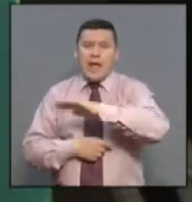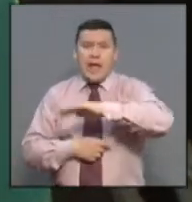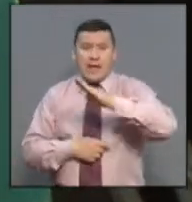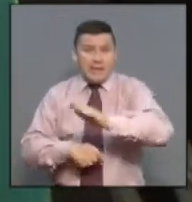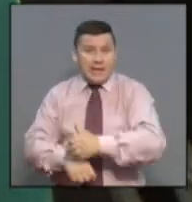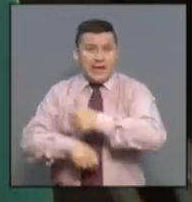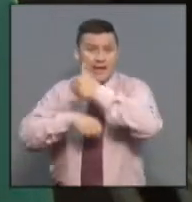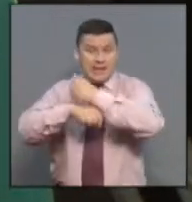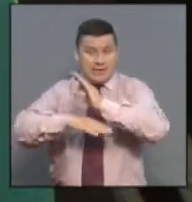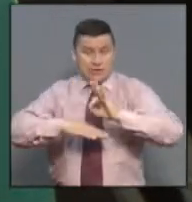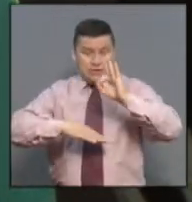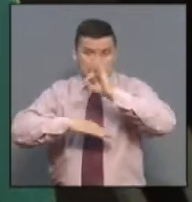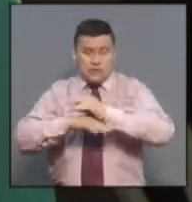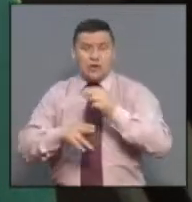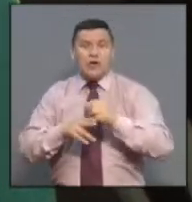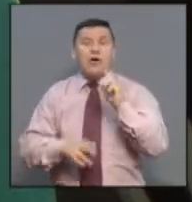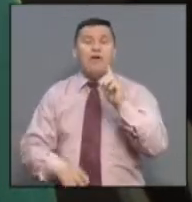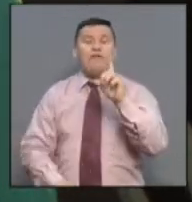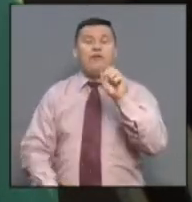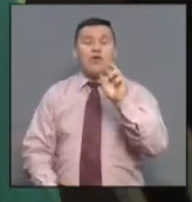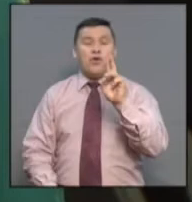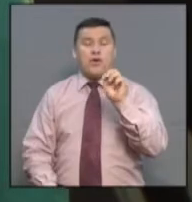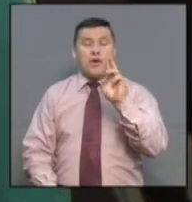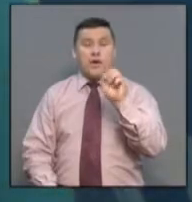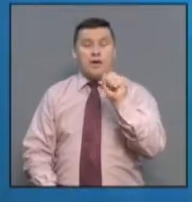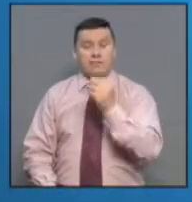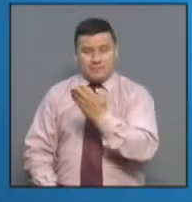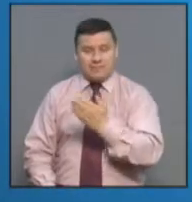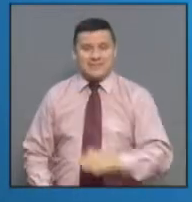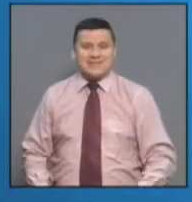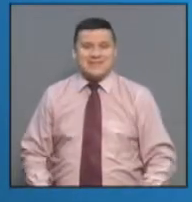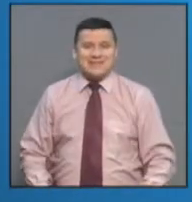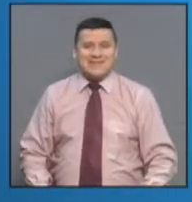Antioquia Chocó, Flora Jiménez Marín.